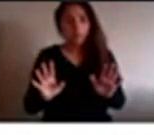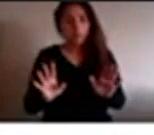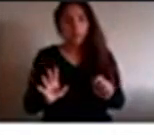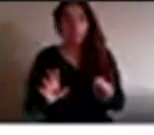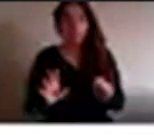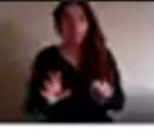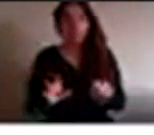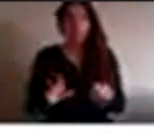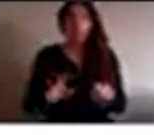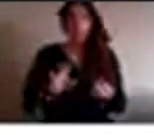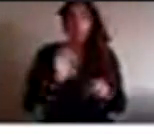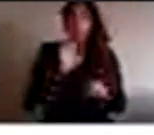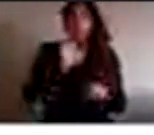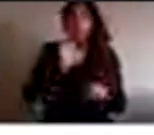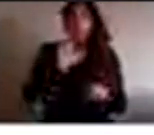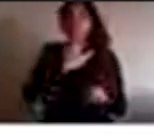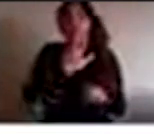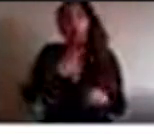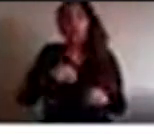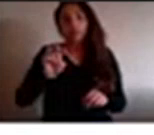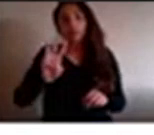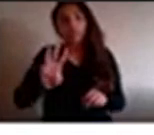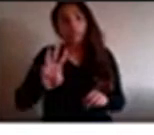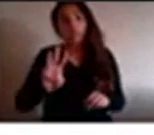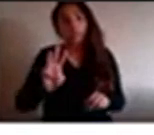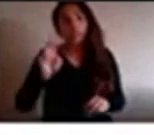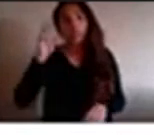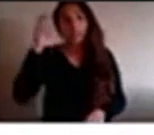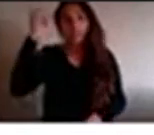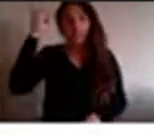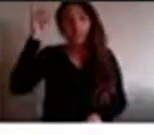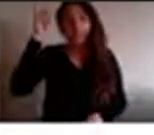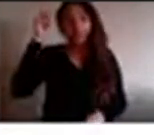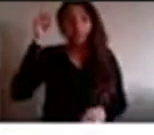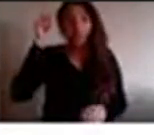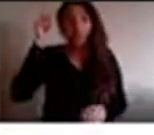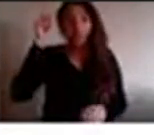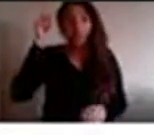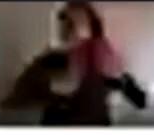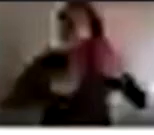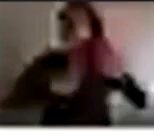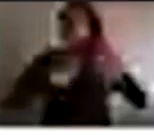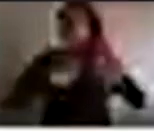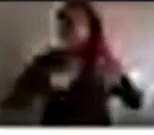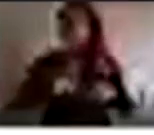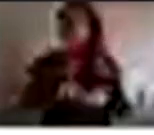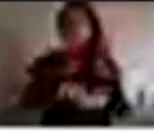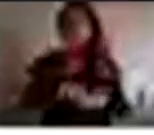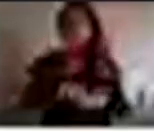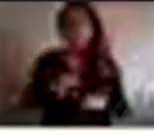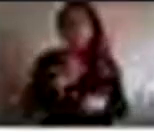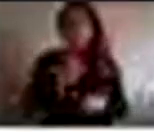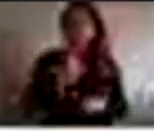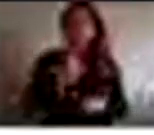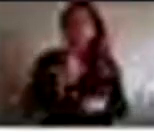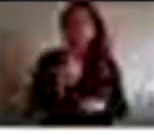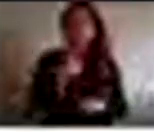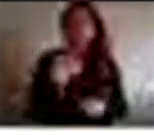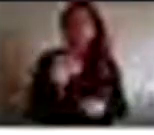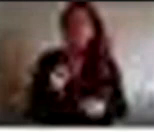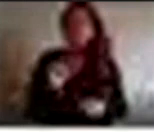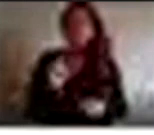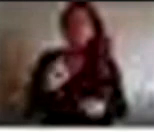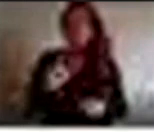que un 8.3% se encuentra en una situación de discapacidad severa, un 11.7% en situación de discapacidad